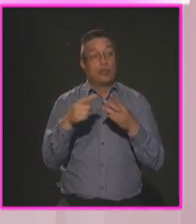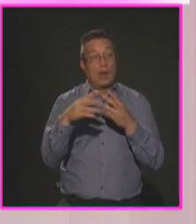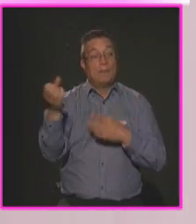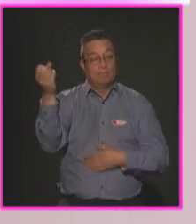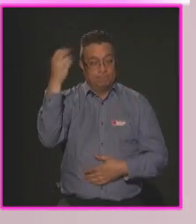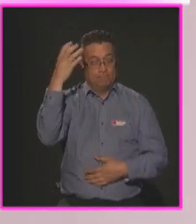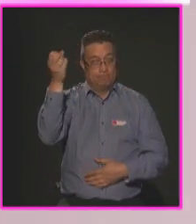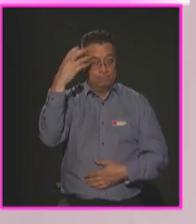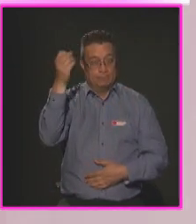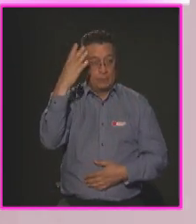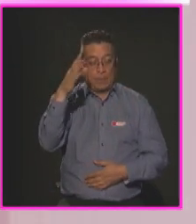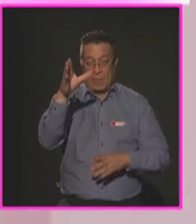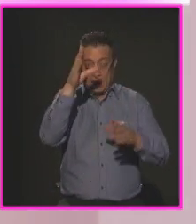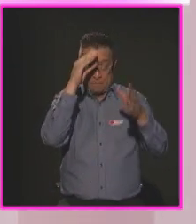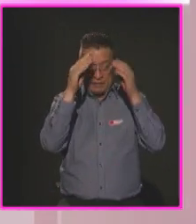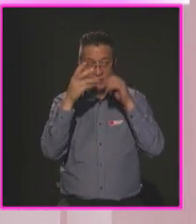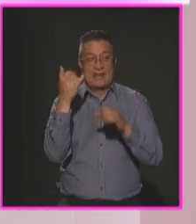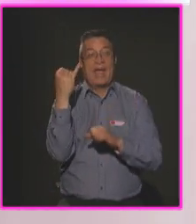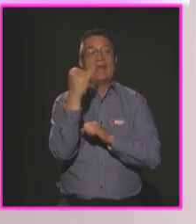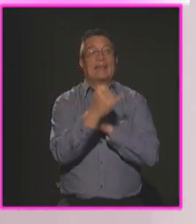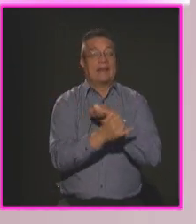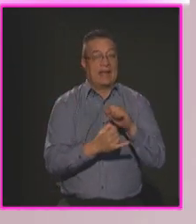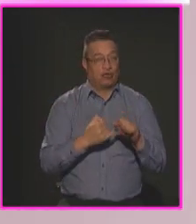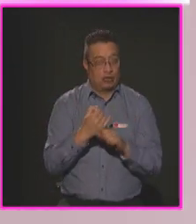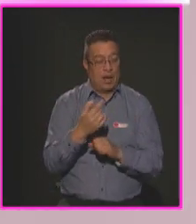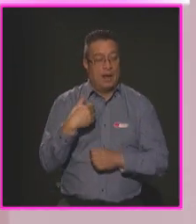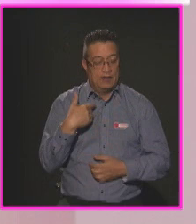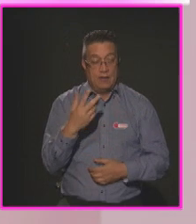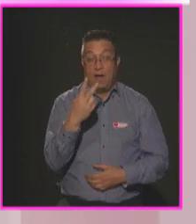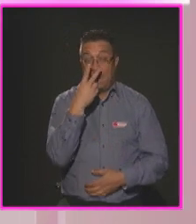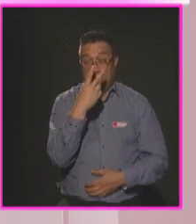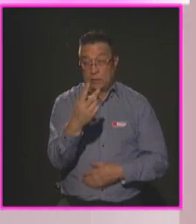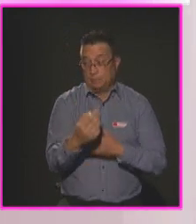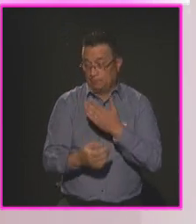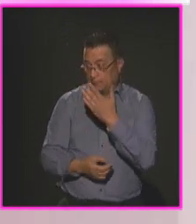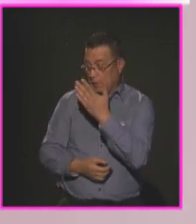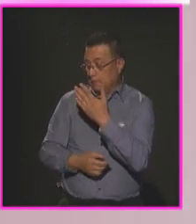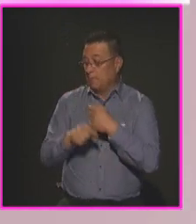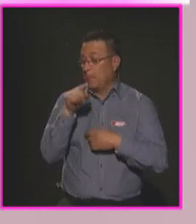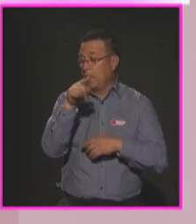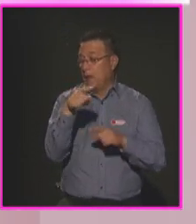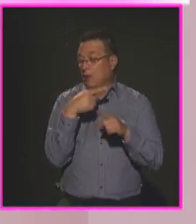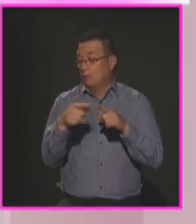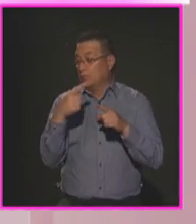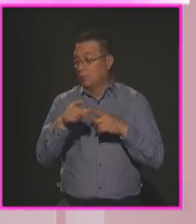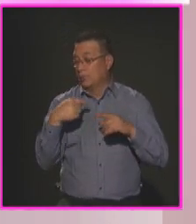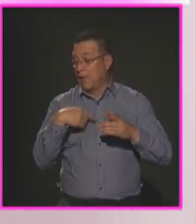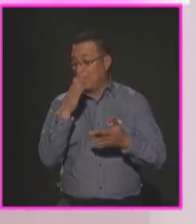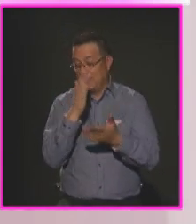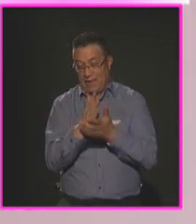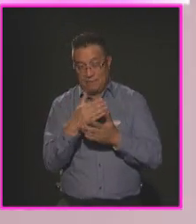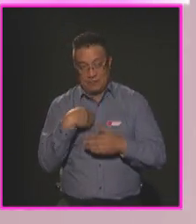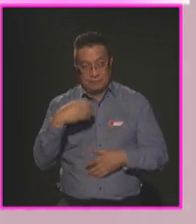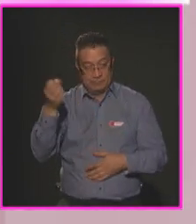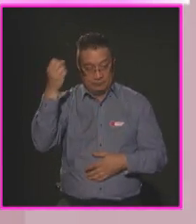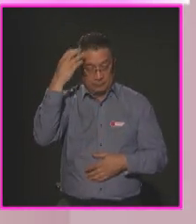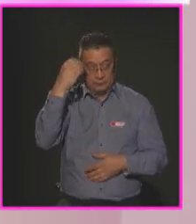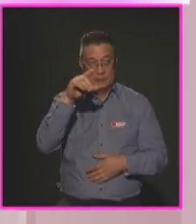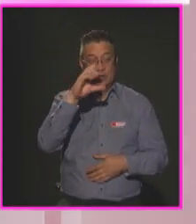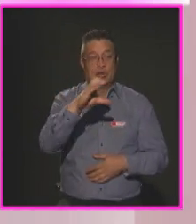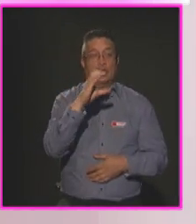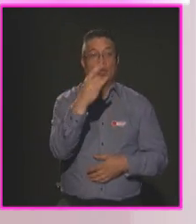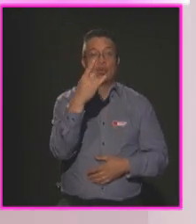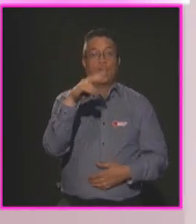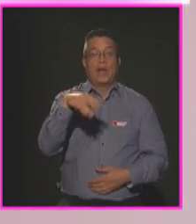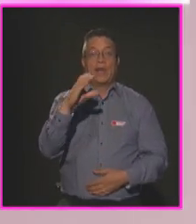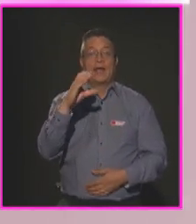de acuerdo a la experiencia internacional, como pueden ver ahí. Varias lecciones que deben aplicarse por cuenca en Chile